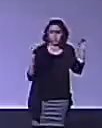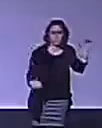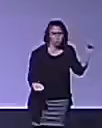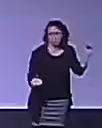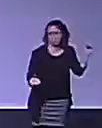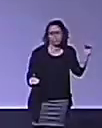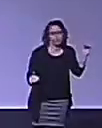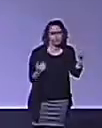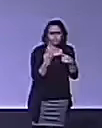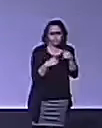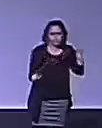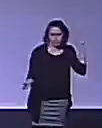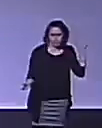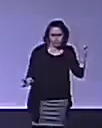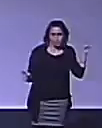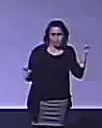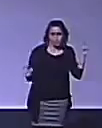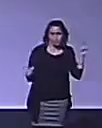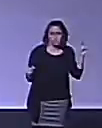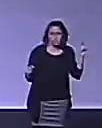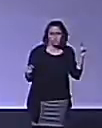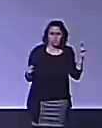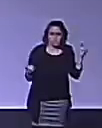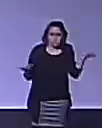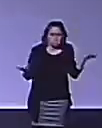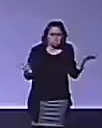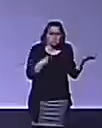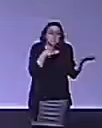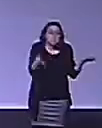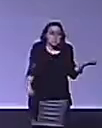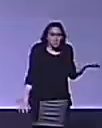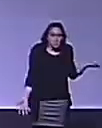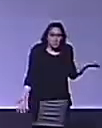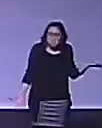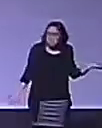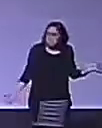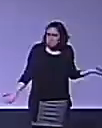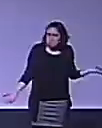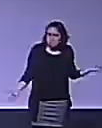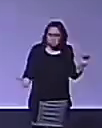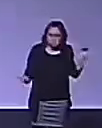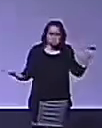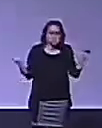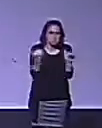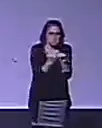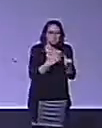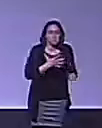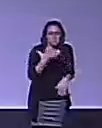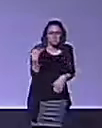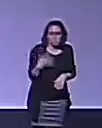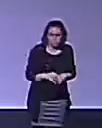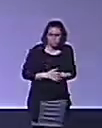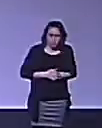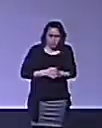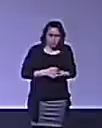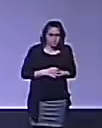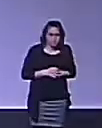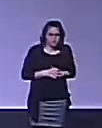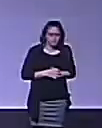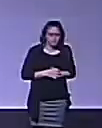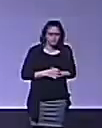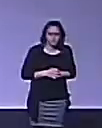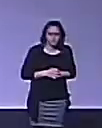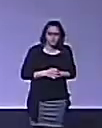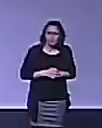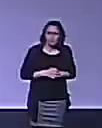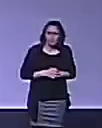distinto. Y no tiene por qué. No tiene por qué. De manera que,